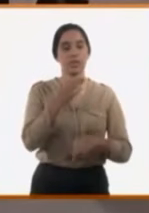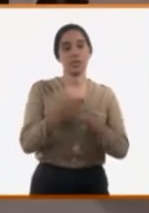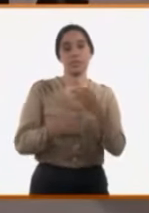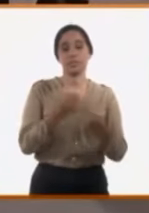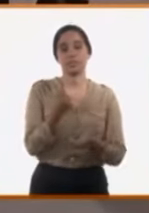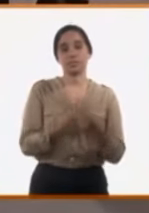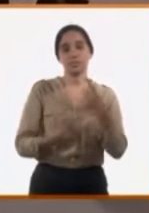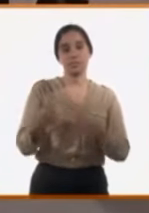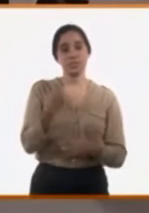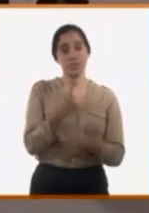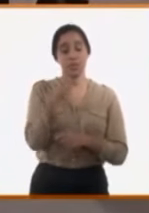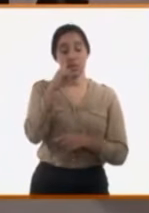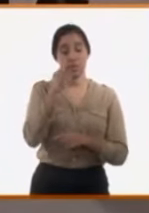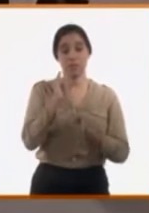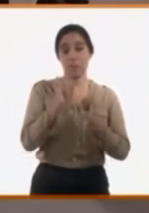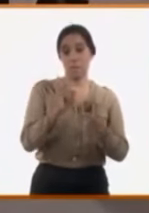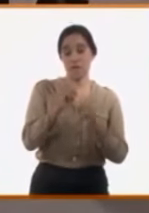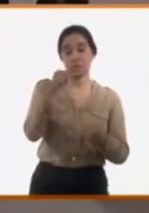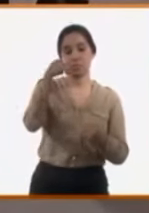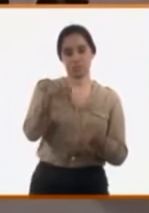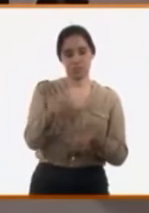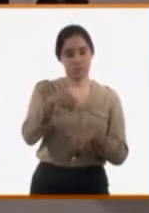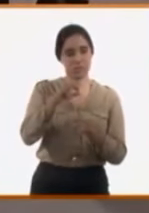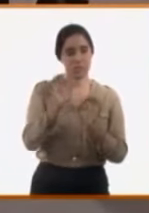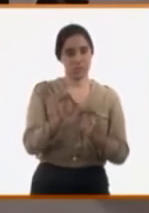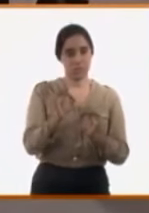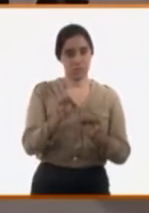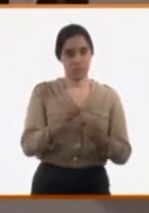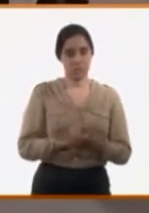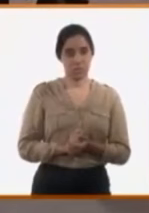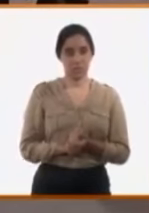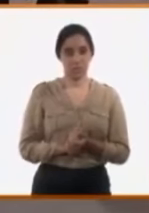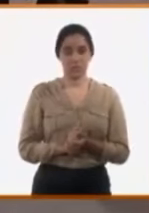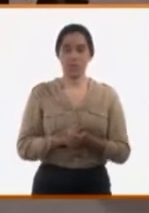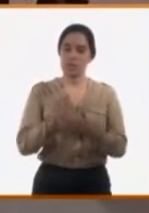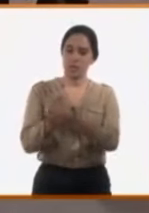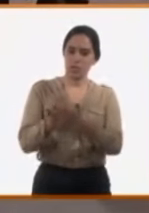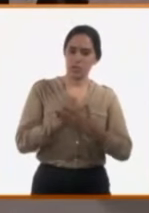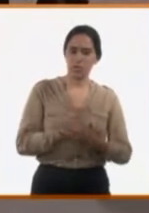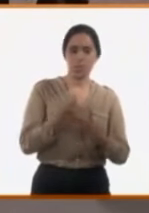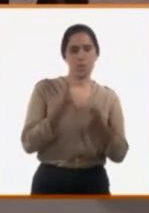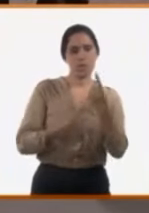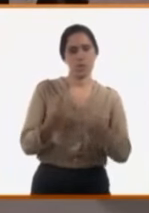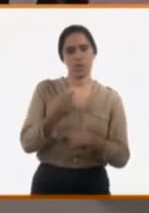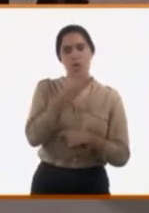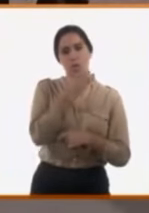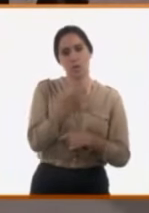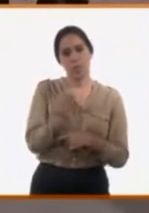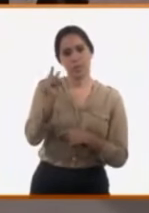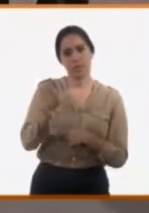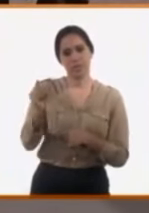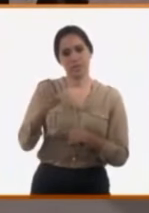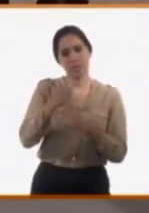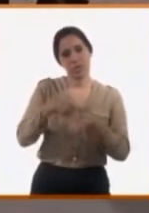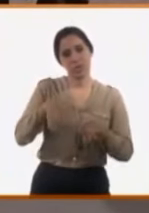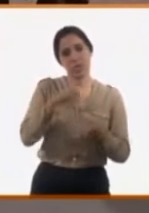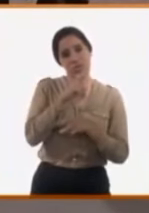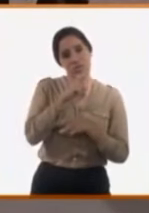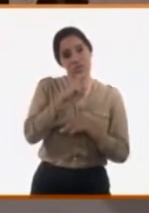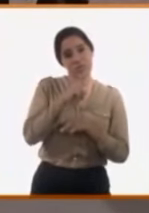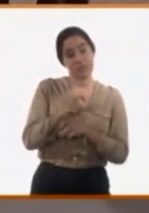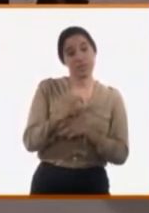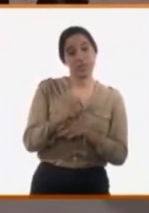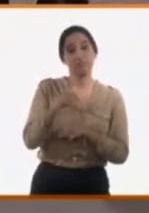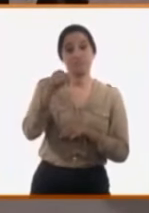algunas noticias de este tipo y eso dio la oportunidad entonces de que nosotros también atendi jóvenes con situación de vulnerabilidad porque el propio territorio lo